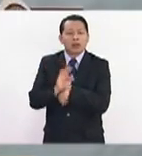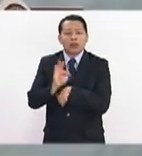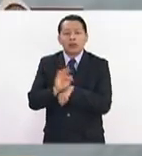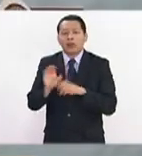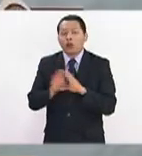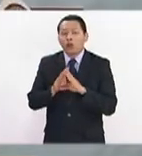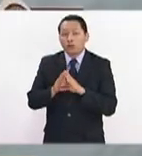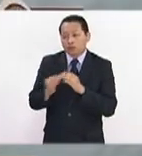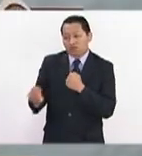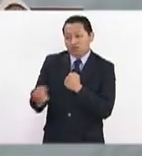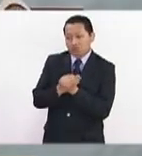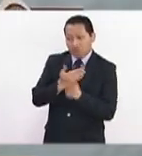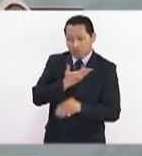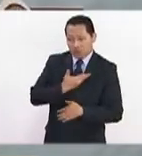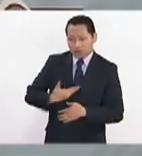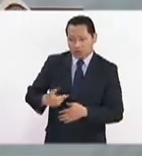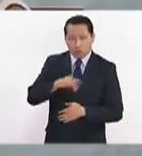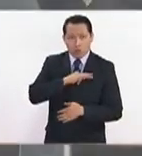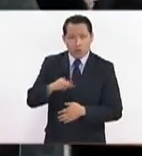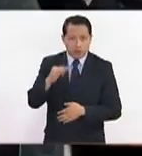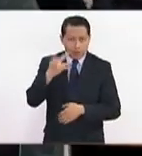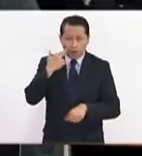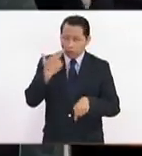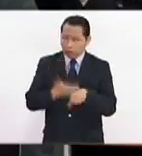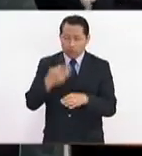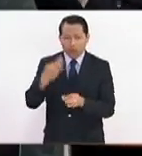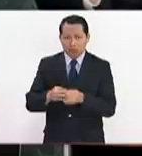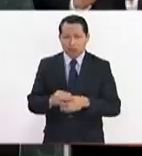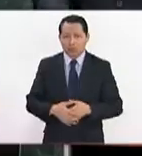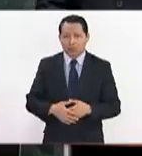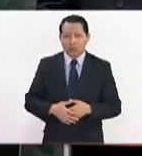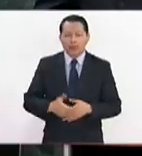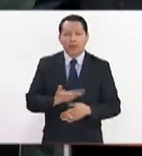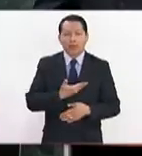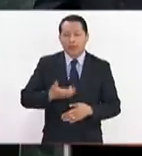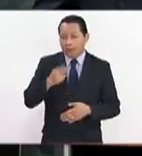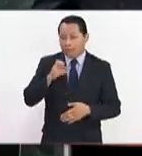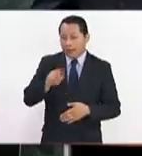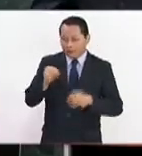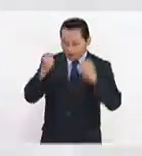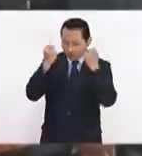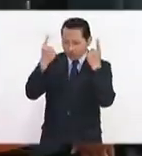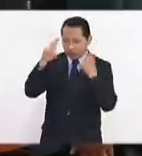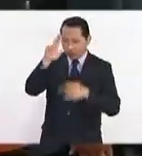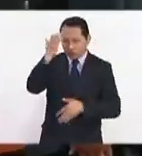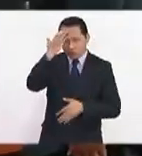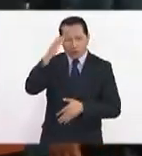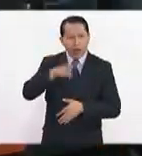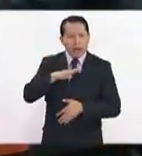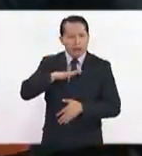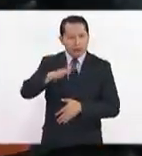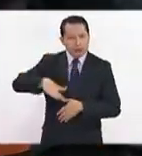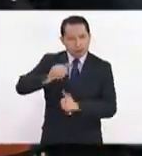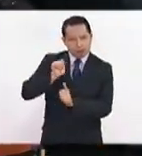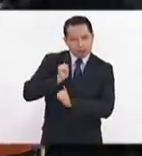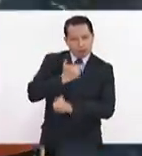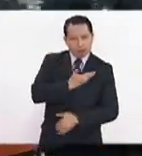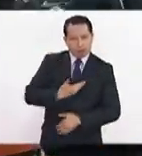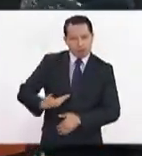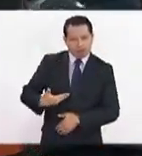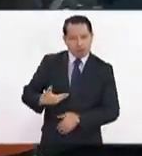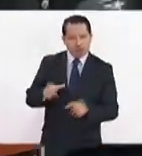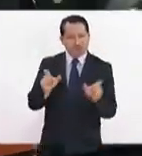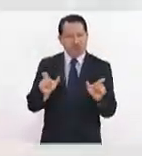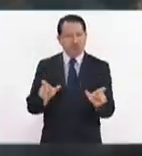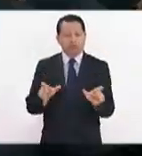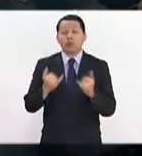de la República cumplir con su responsabilidad. El presidente Enrique Peña Nieto reconoció al personal ascendido del Estado Mayor Presidencial,